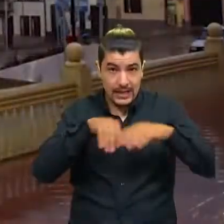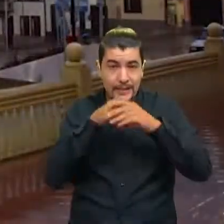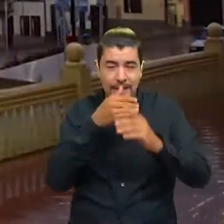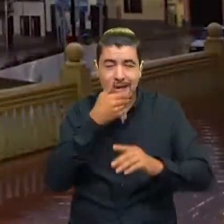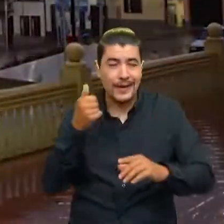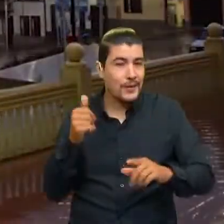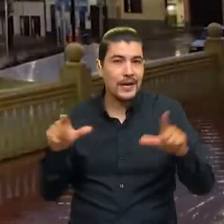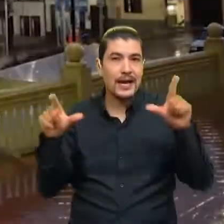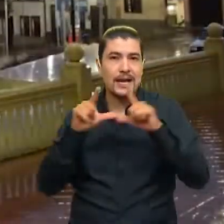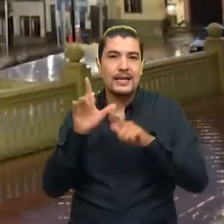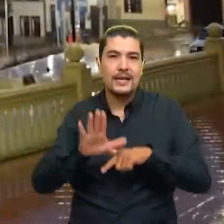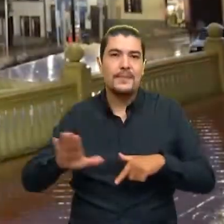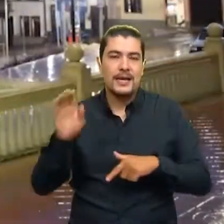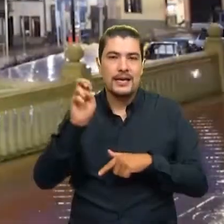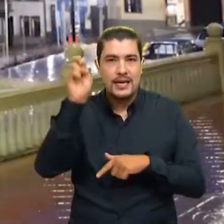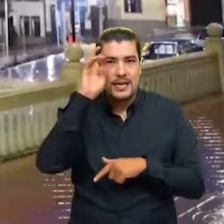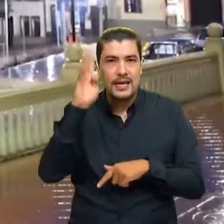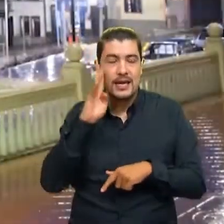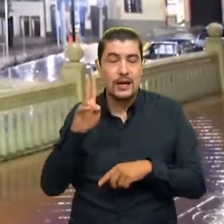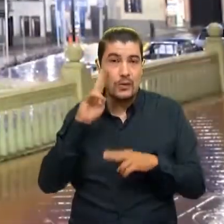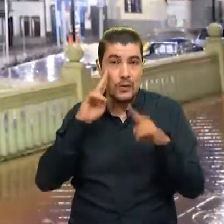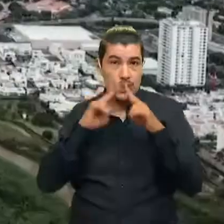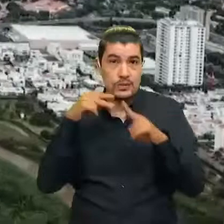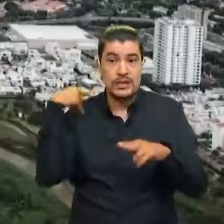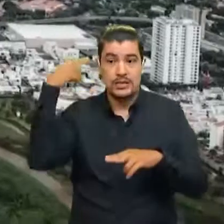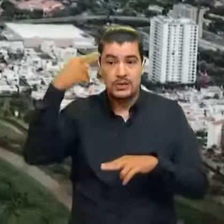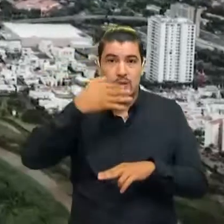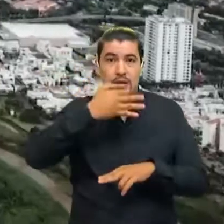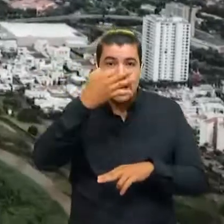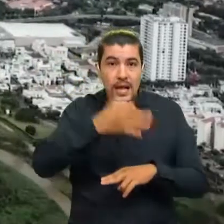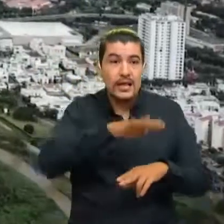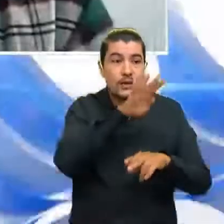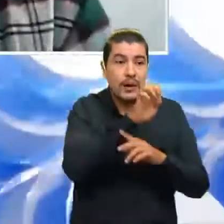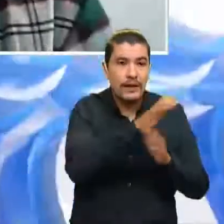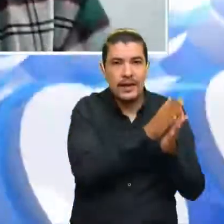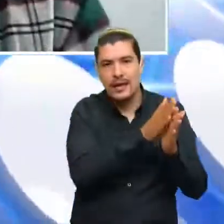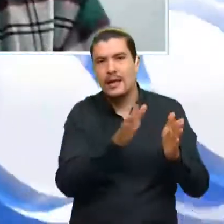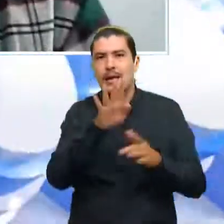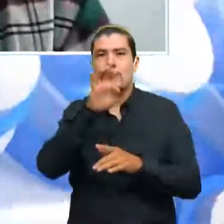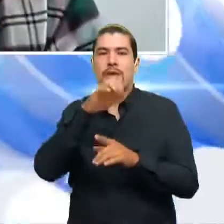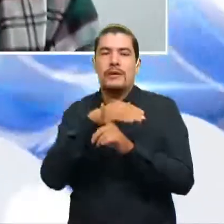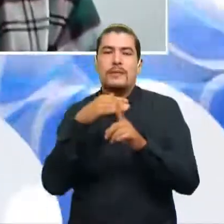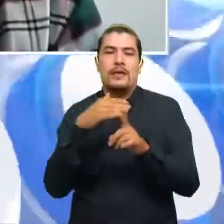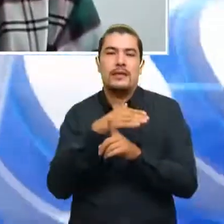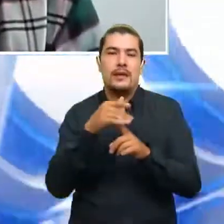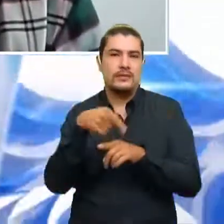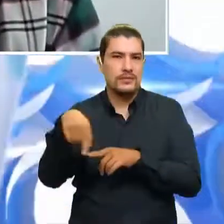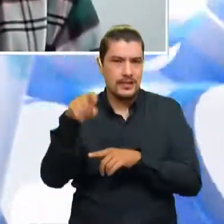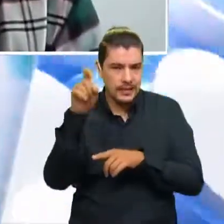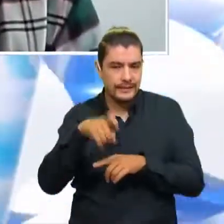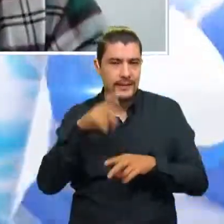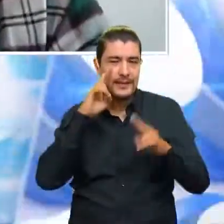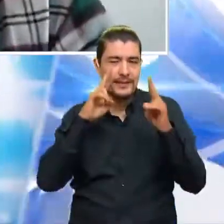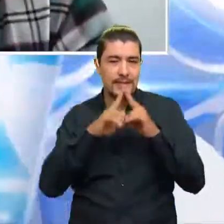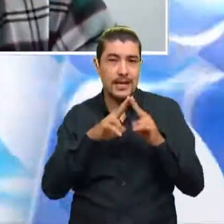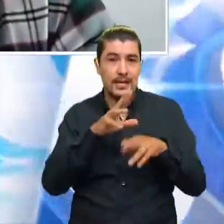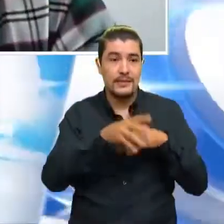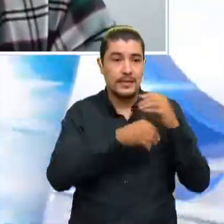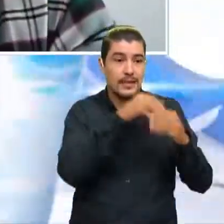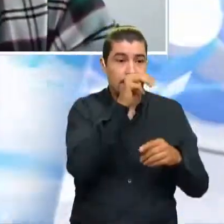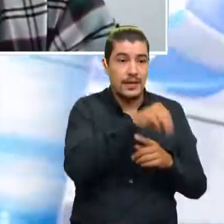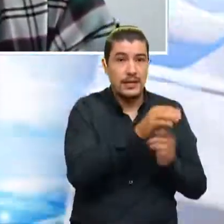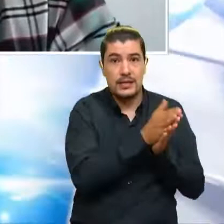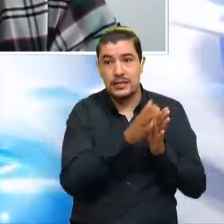Norte de Santander, Historia Real, de 9 a 9.30. No se lo pierdan, todas las emisiones serán los martes y los